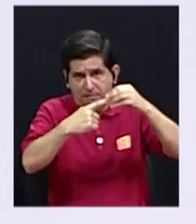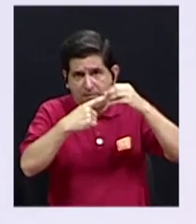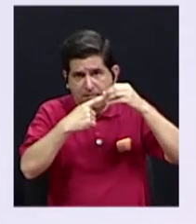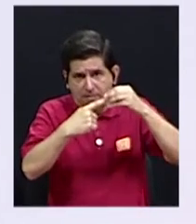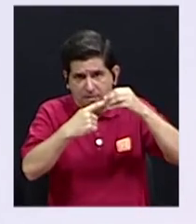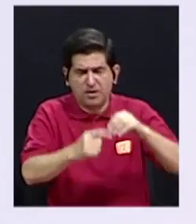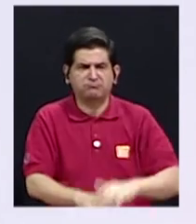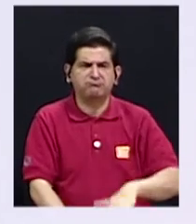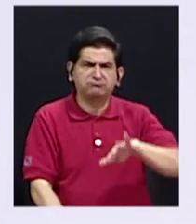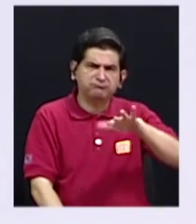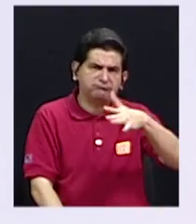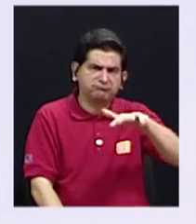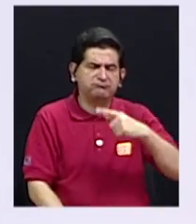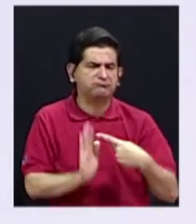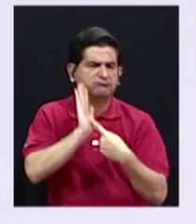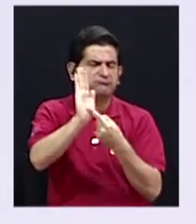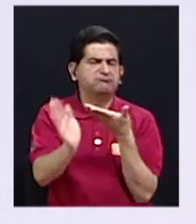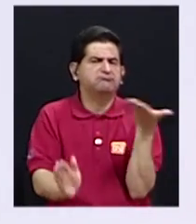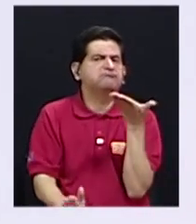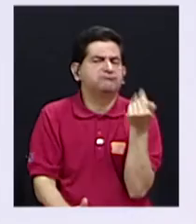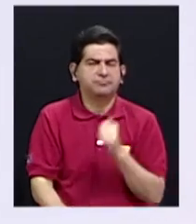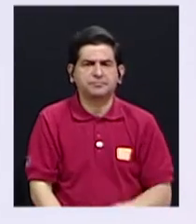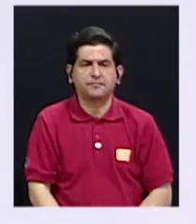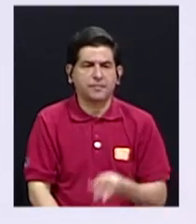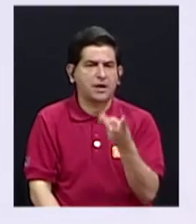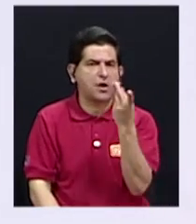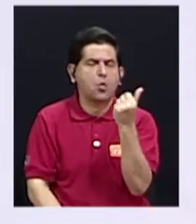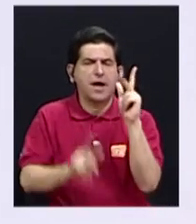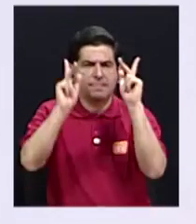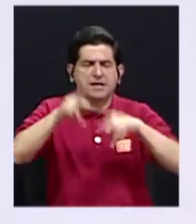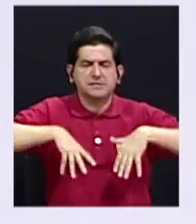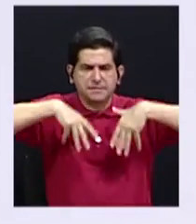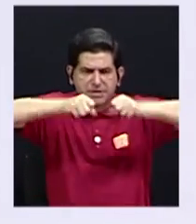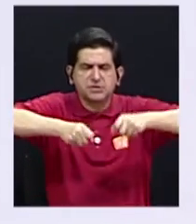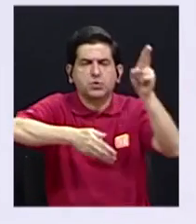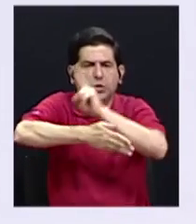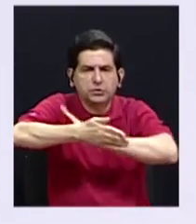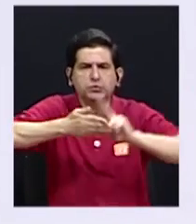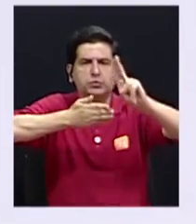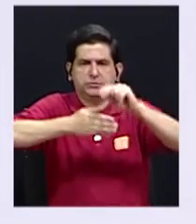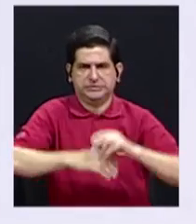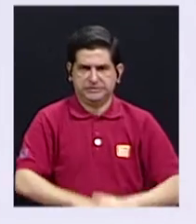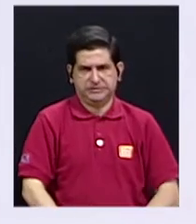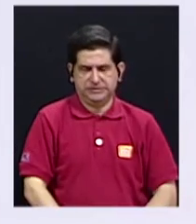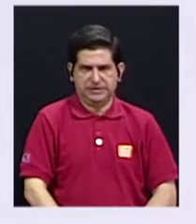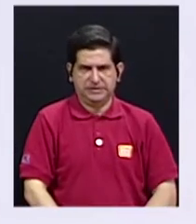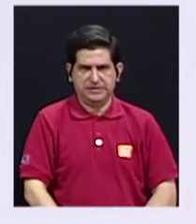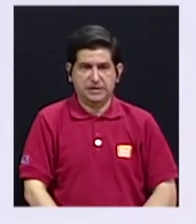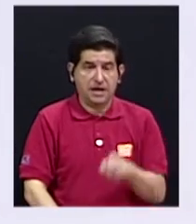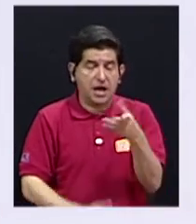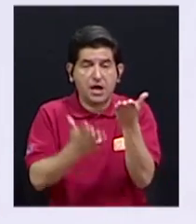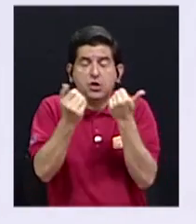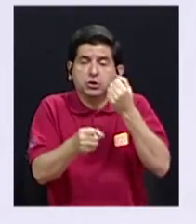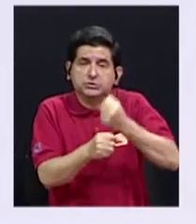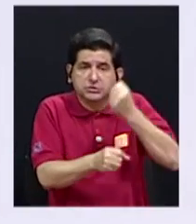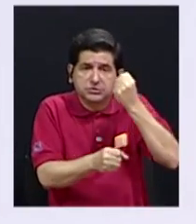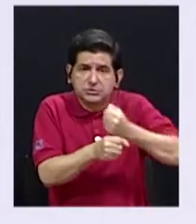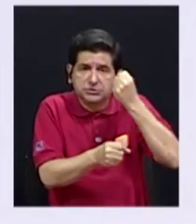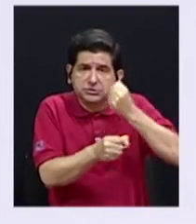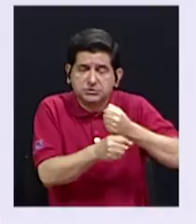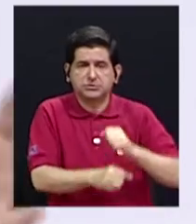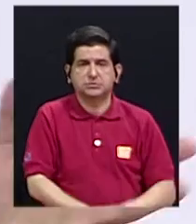que eso más o menos lo que quiere decir es cuántas personas graduadas universitarias que desean trabajar